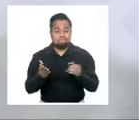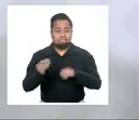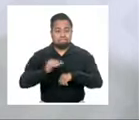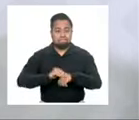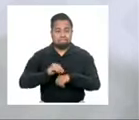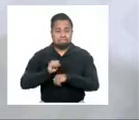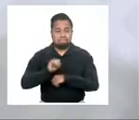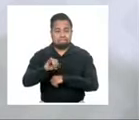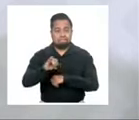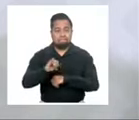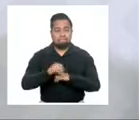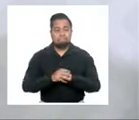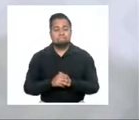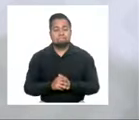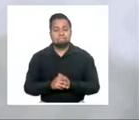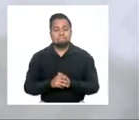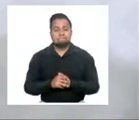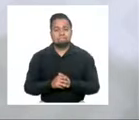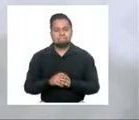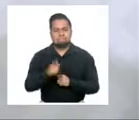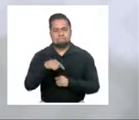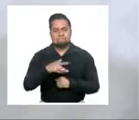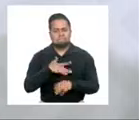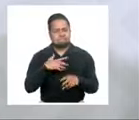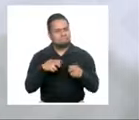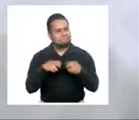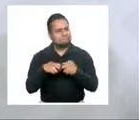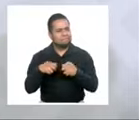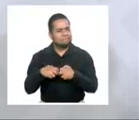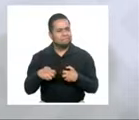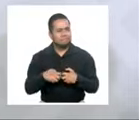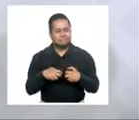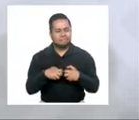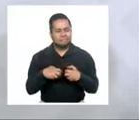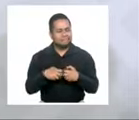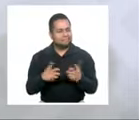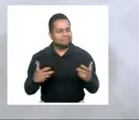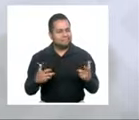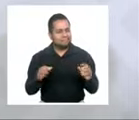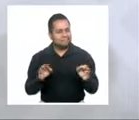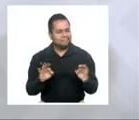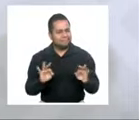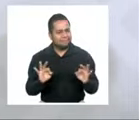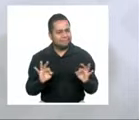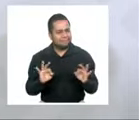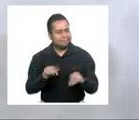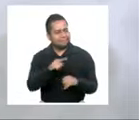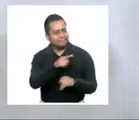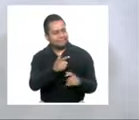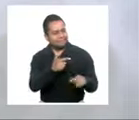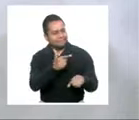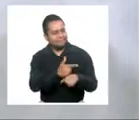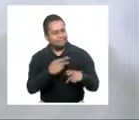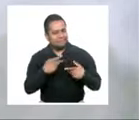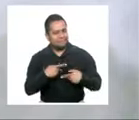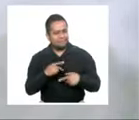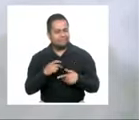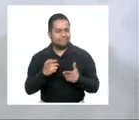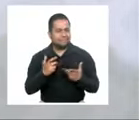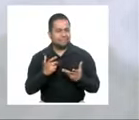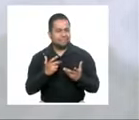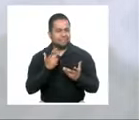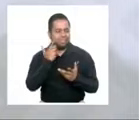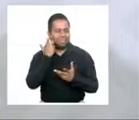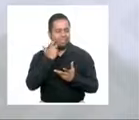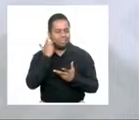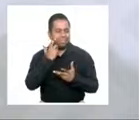aplicarse. Hay mucho nerviosismo de parte de los conservadores. Ellos dicen que